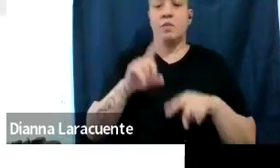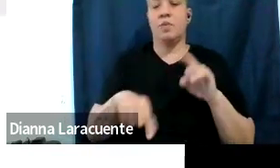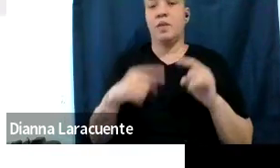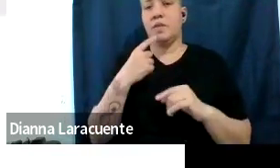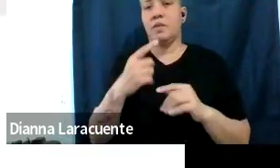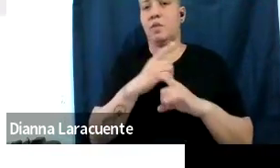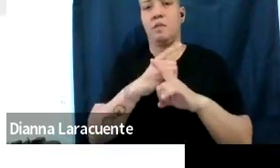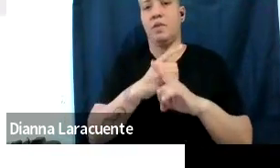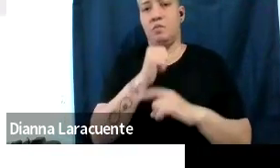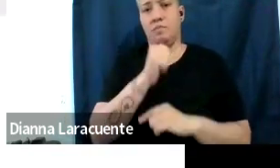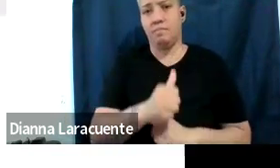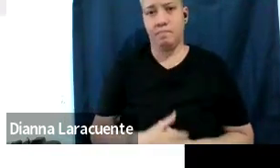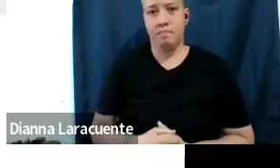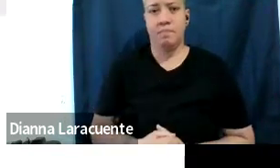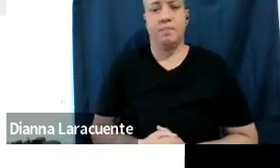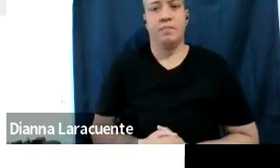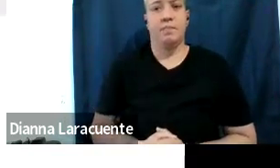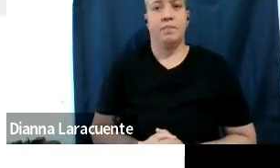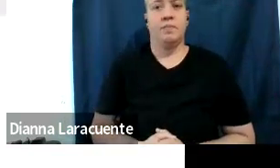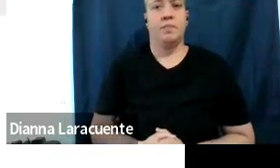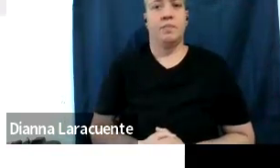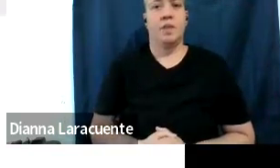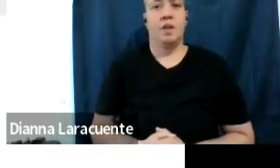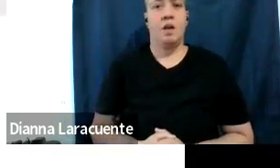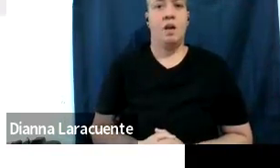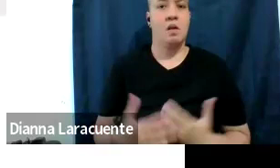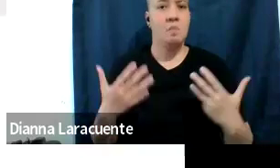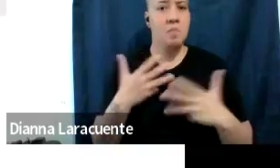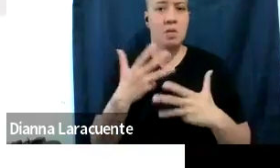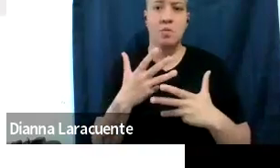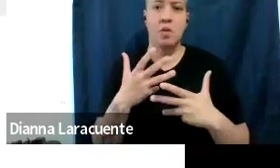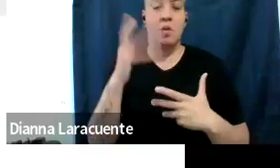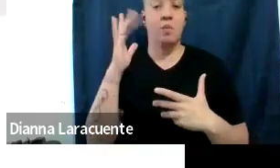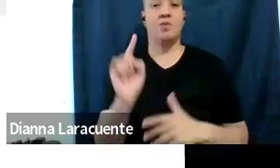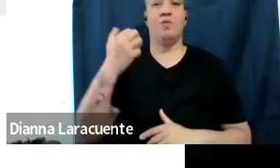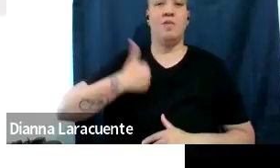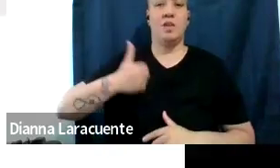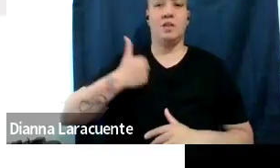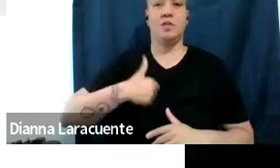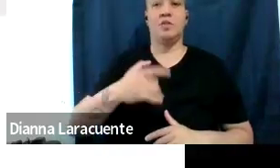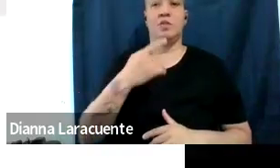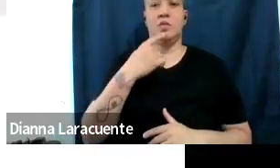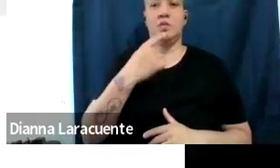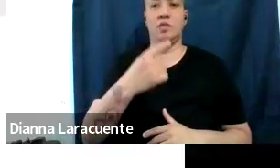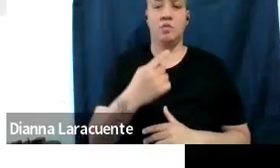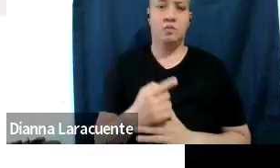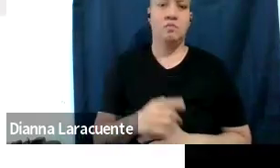nos defendió, que era cobarde, porque esto solo lo hace un valiente, y lo he dicho los duelos a lo que